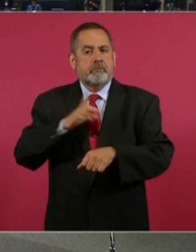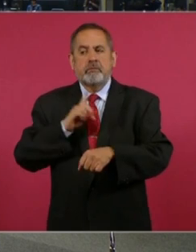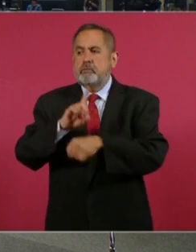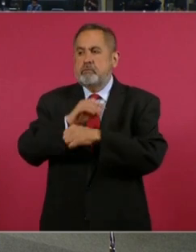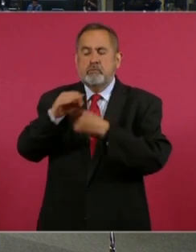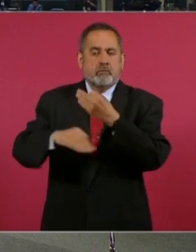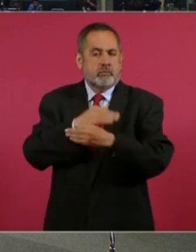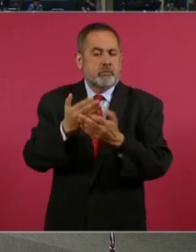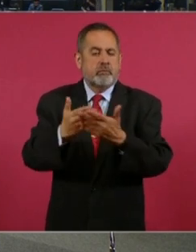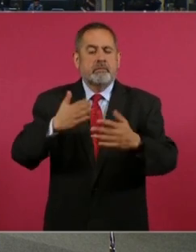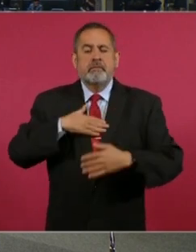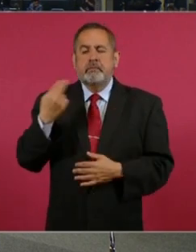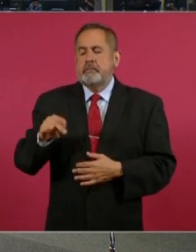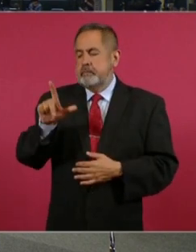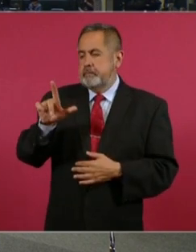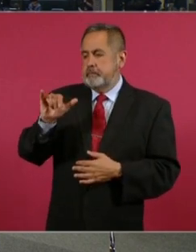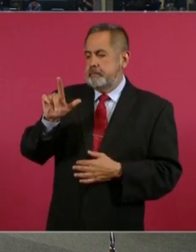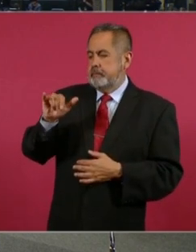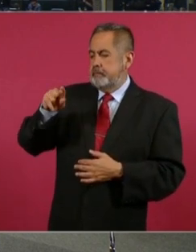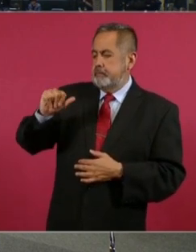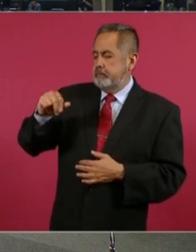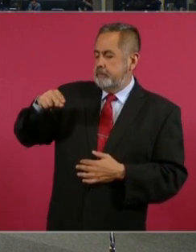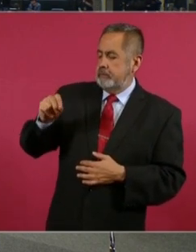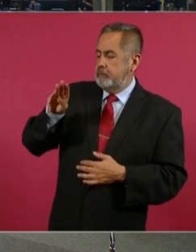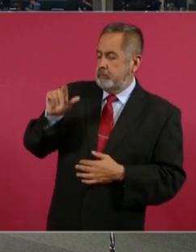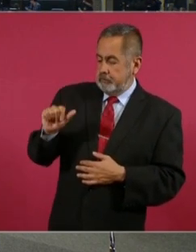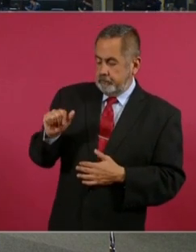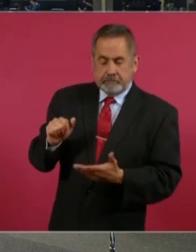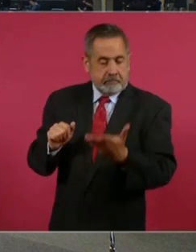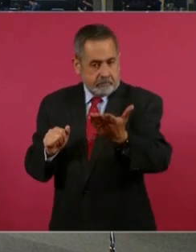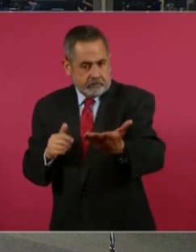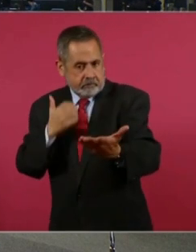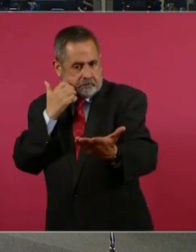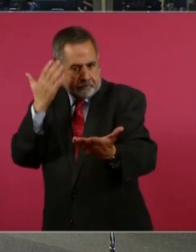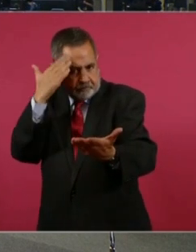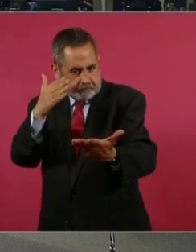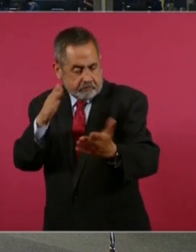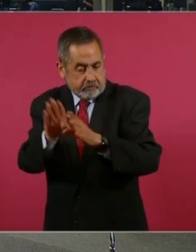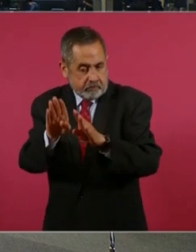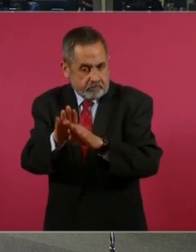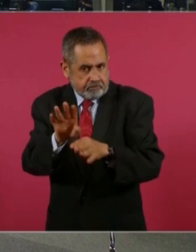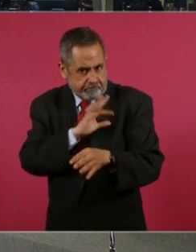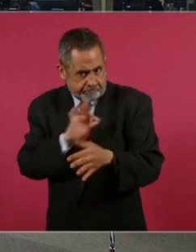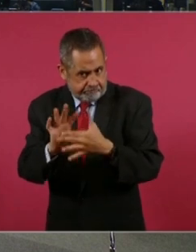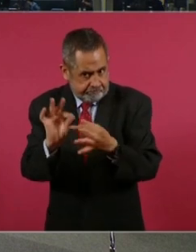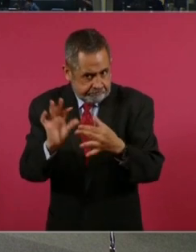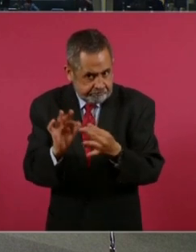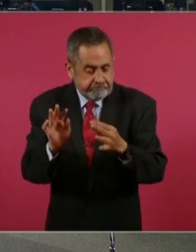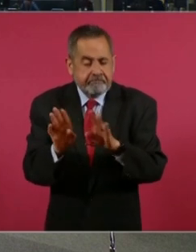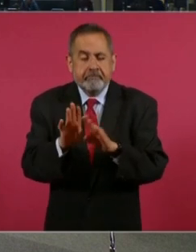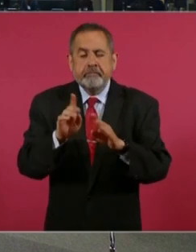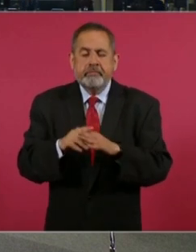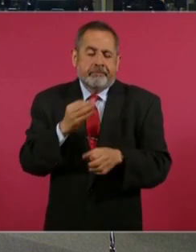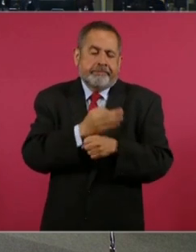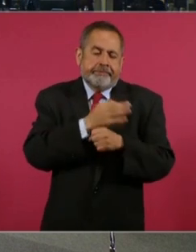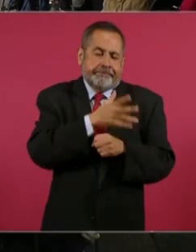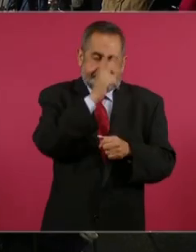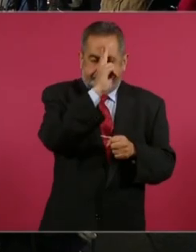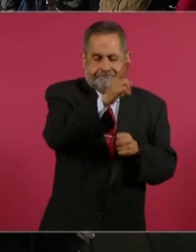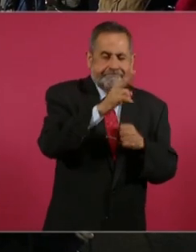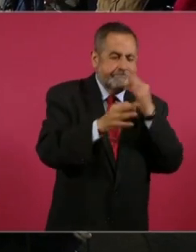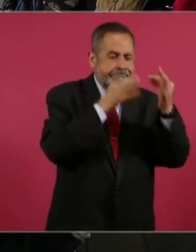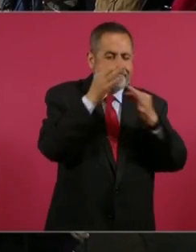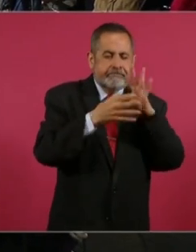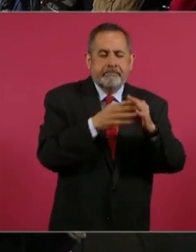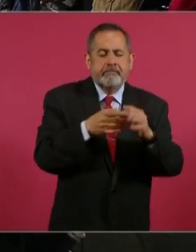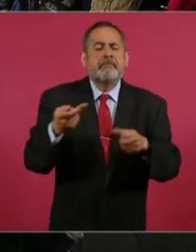a todos. Liliana Noble, de Pulso Saludable. Señor presidente, quisiera conocer si nos pudiera platicar, no sé, por este tema de la veda electoral,